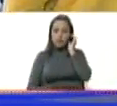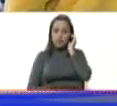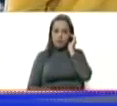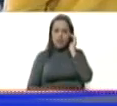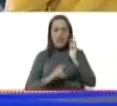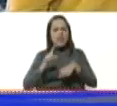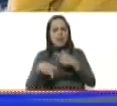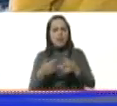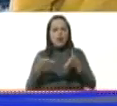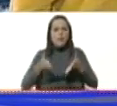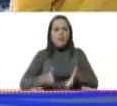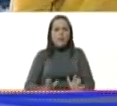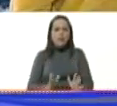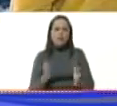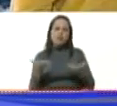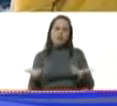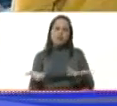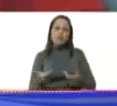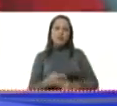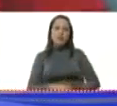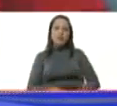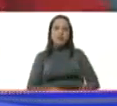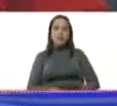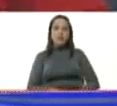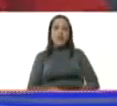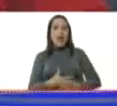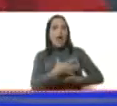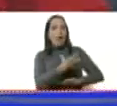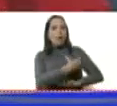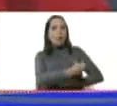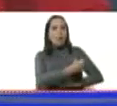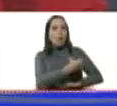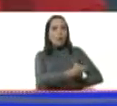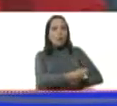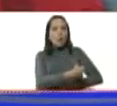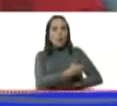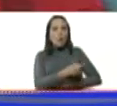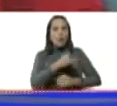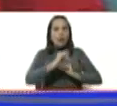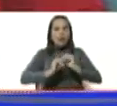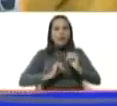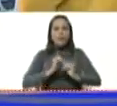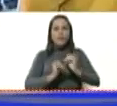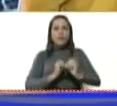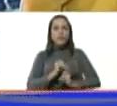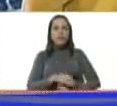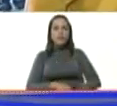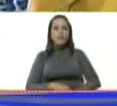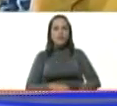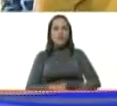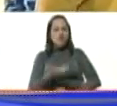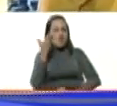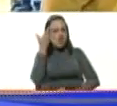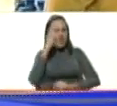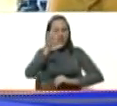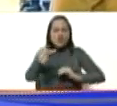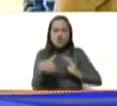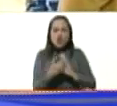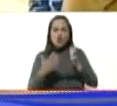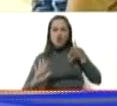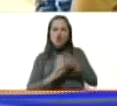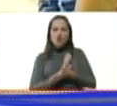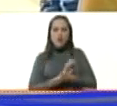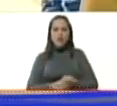¿qué? Porque claro, pero ustedes saben todo lo que la incertidumbre, sobre todo de